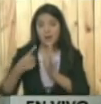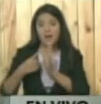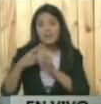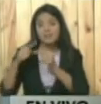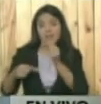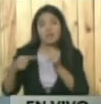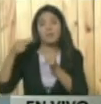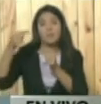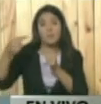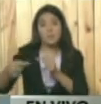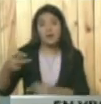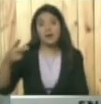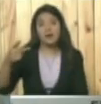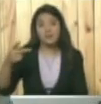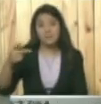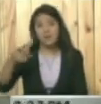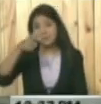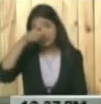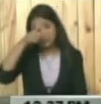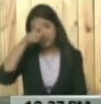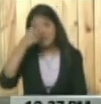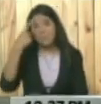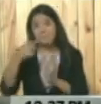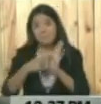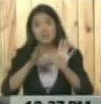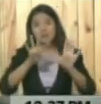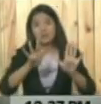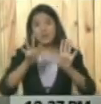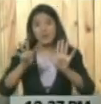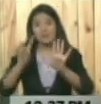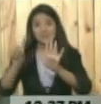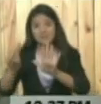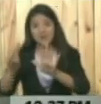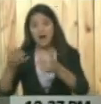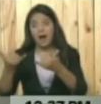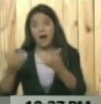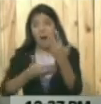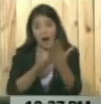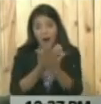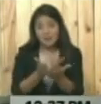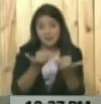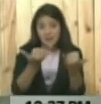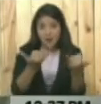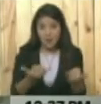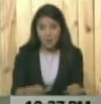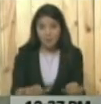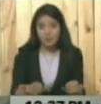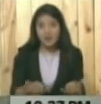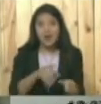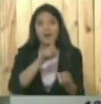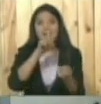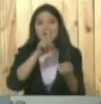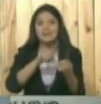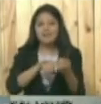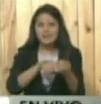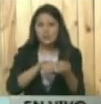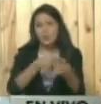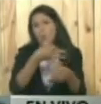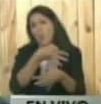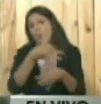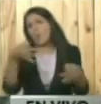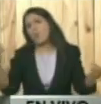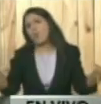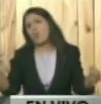luego en Estambul 1996 y que han llegado hasta Quito en una